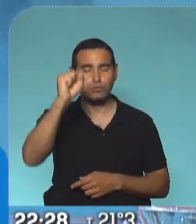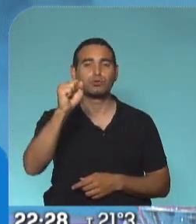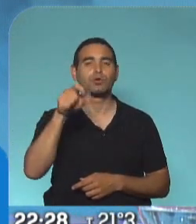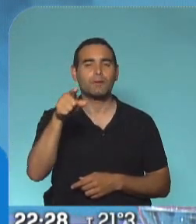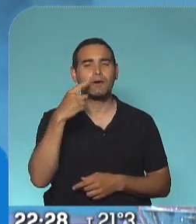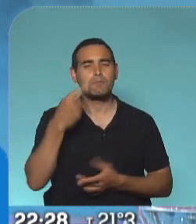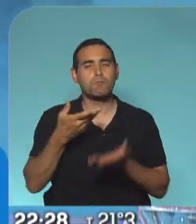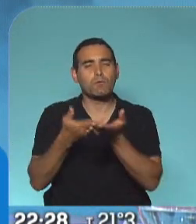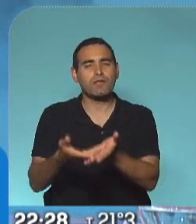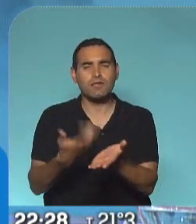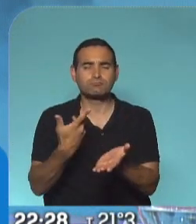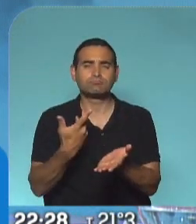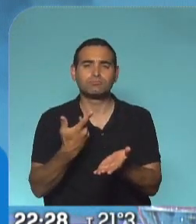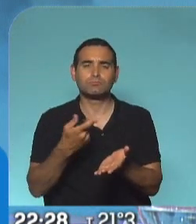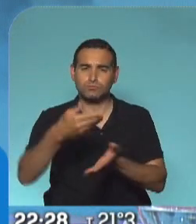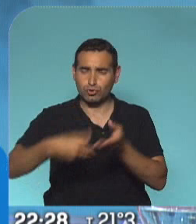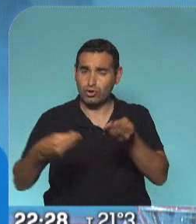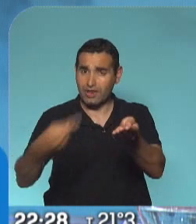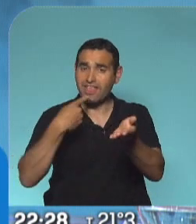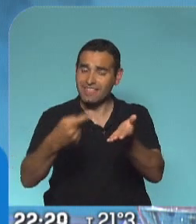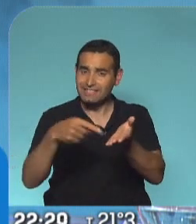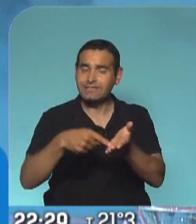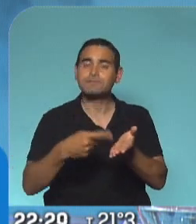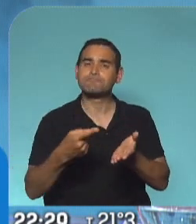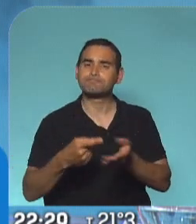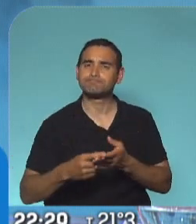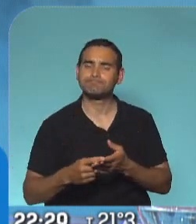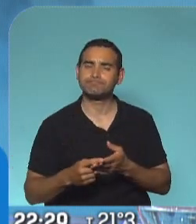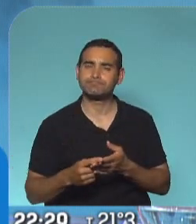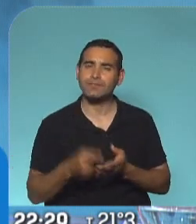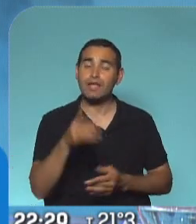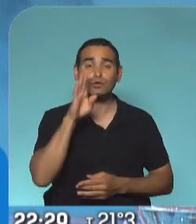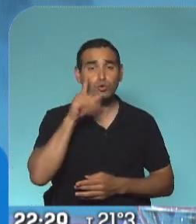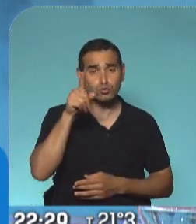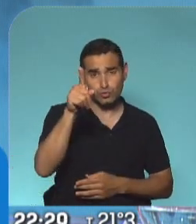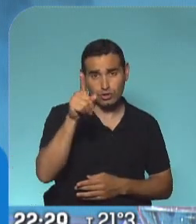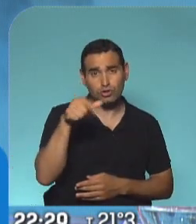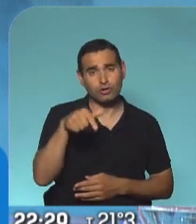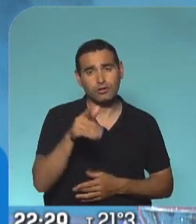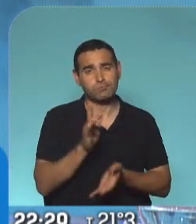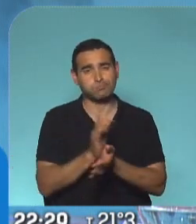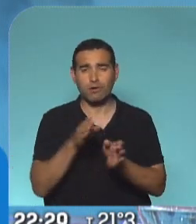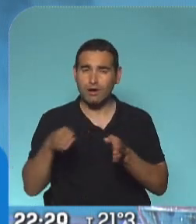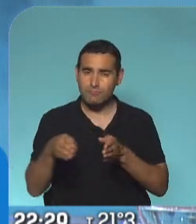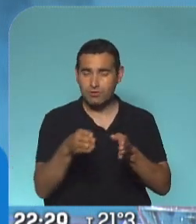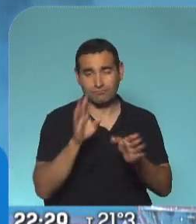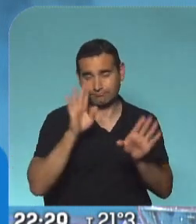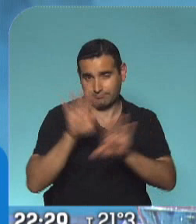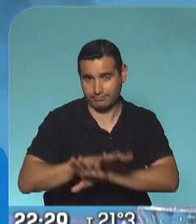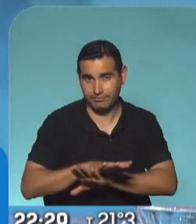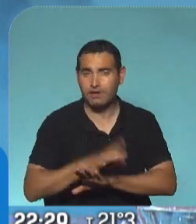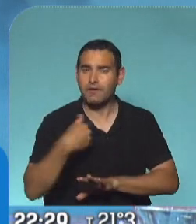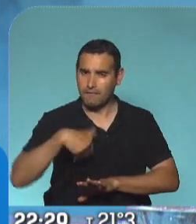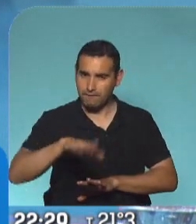para presentarle directamente la nota donde dicen, si insiste Estados Unidos en este camino equivocado, vamos a tomar